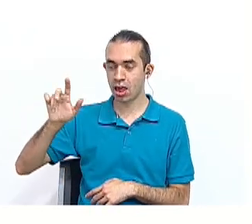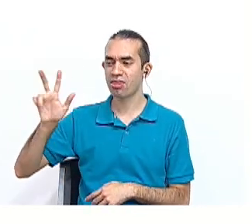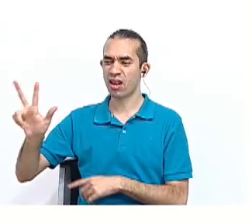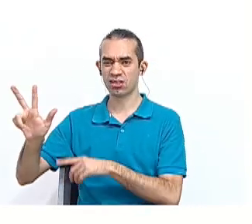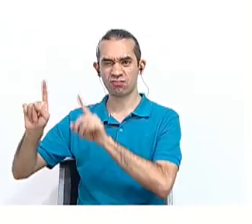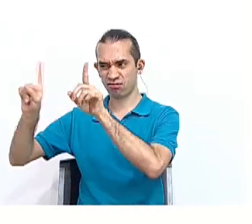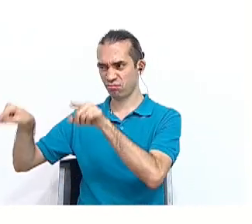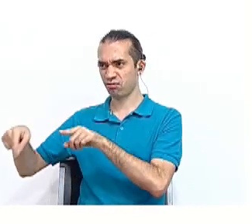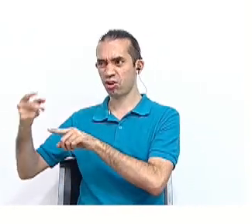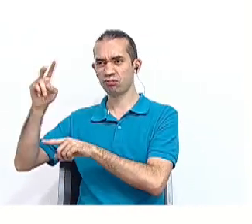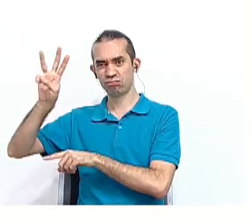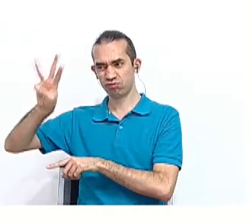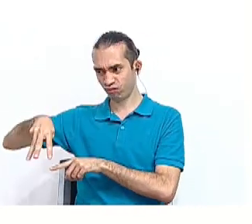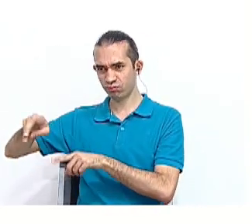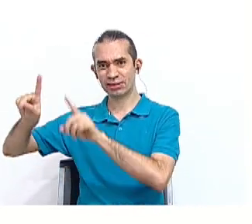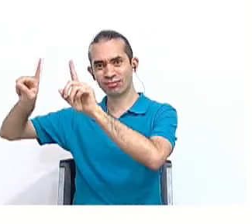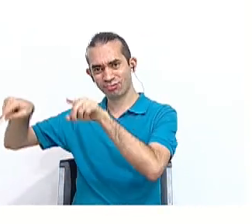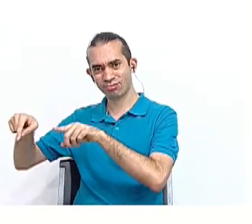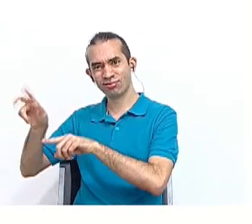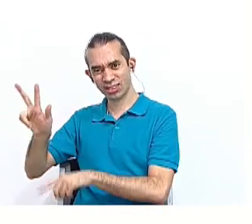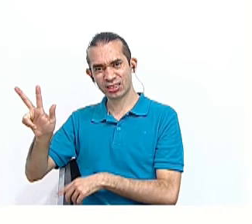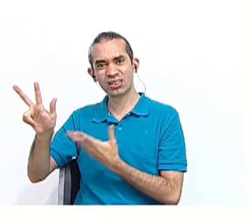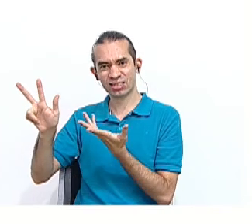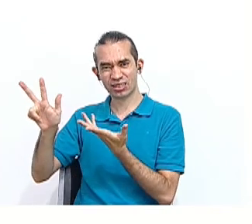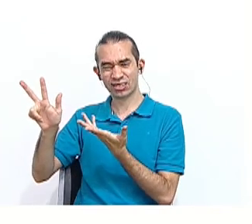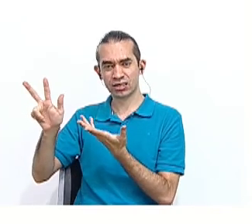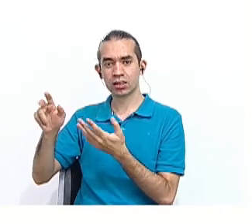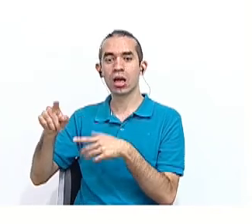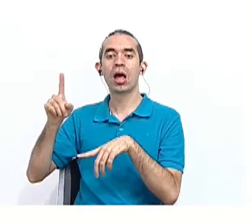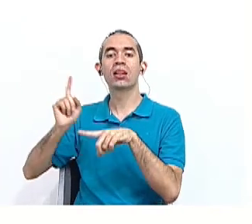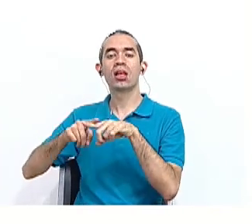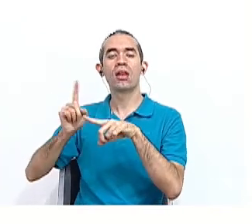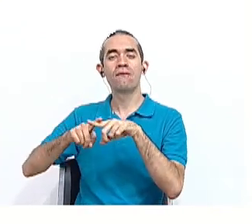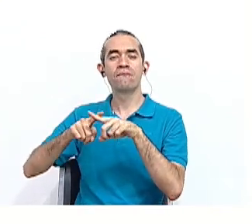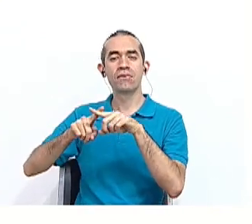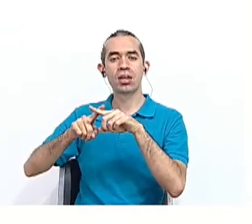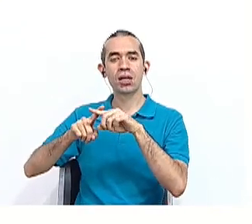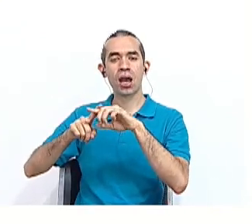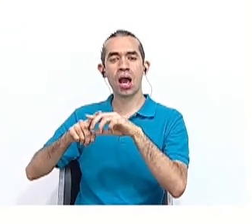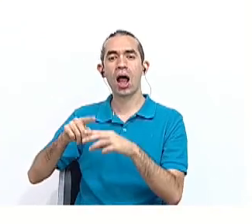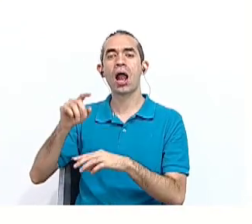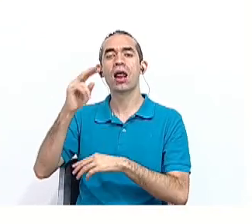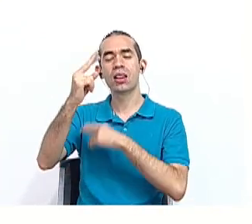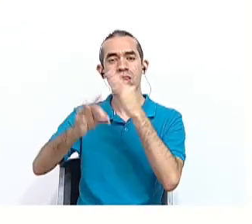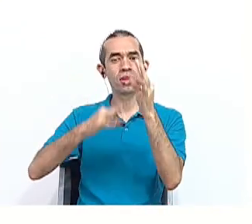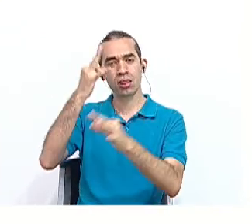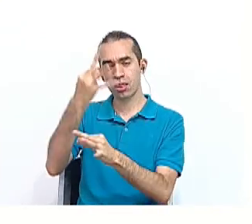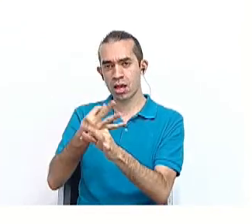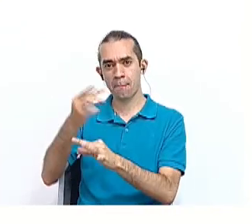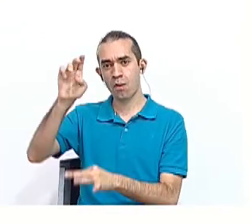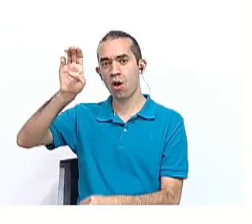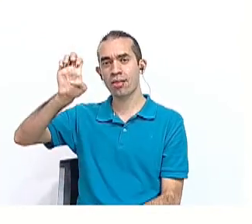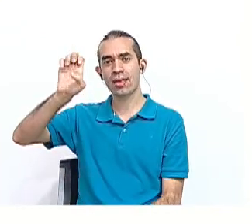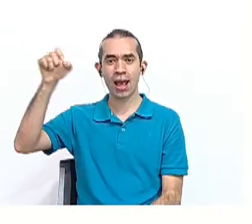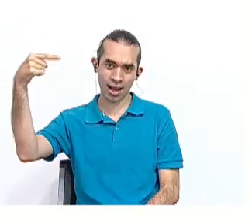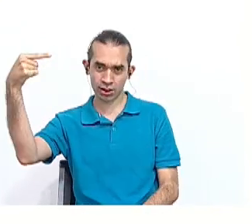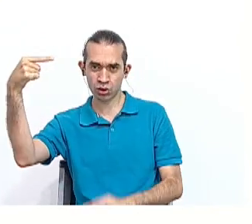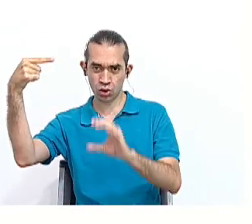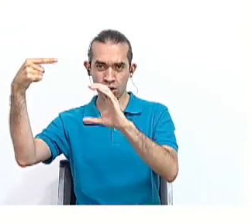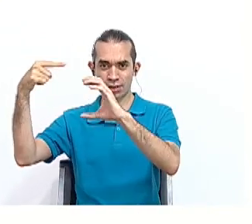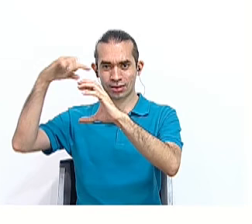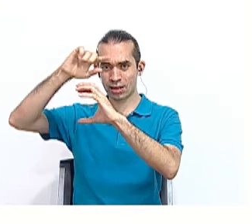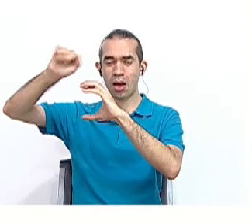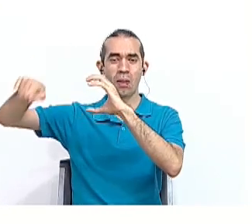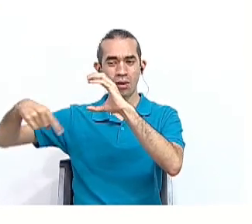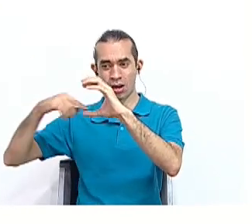numeritos romanos que ven dentro de paréntesis van a ser las valencias, que son los electrones o la capacidad que tiene un